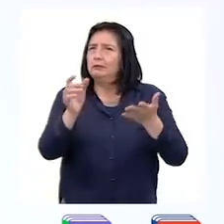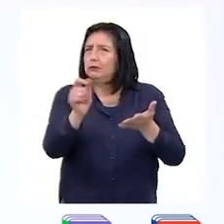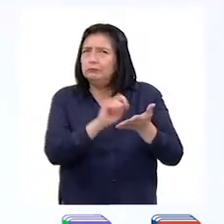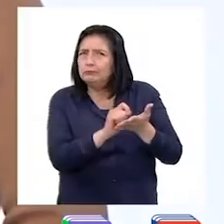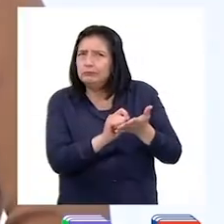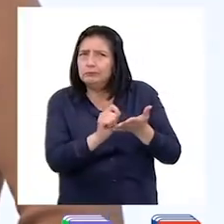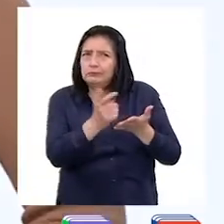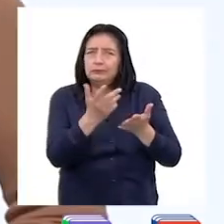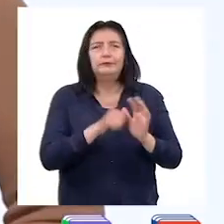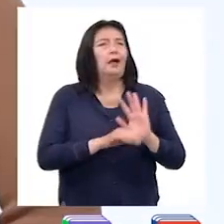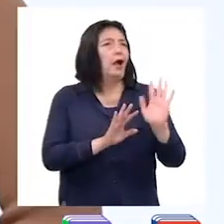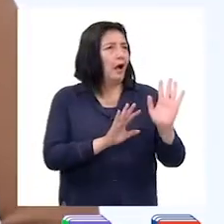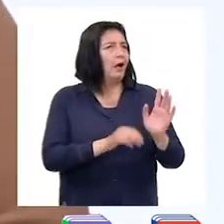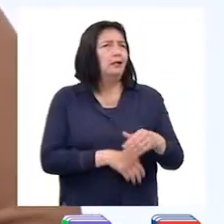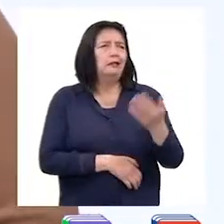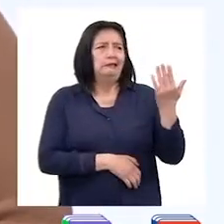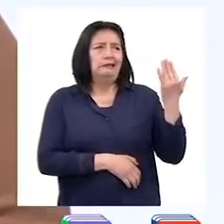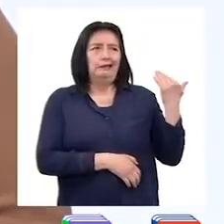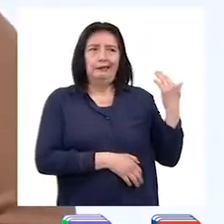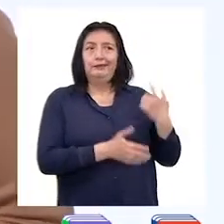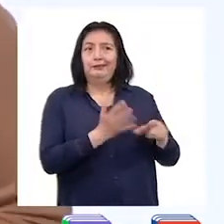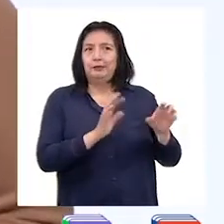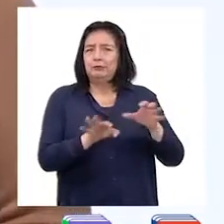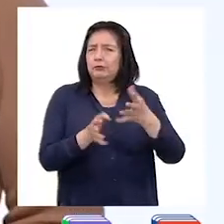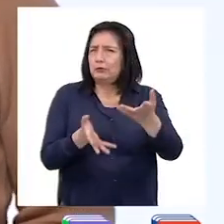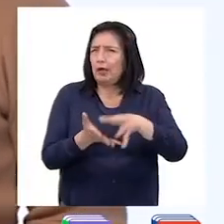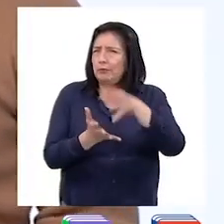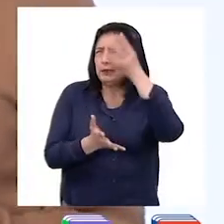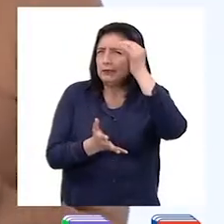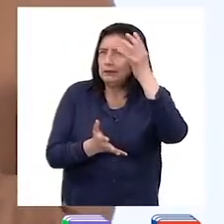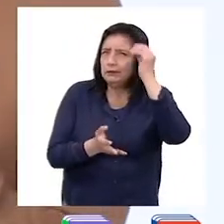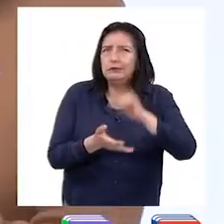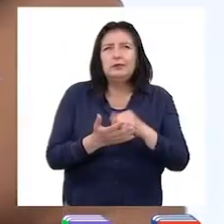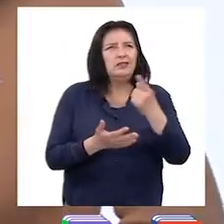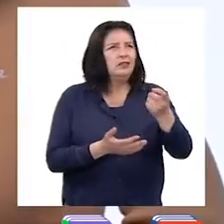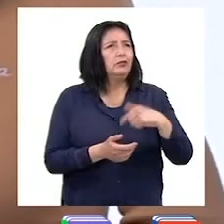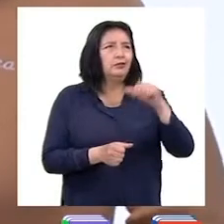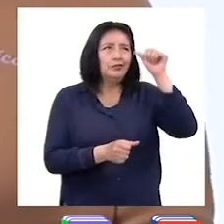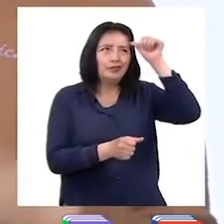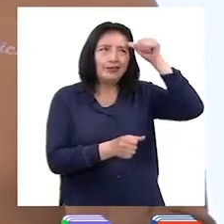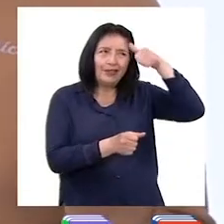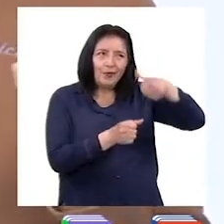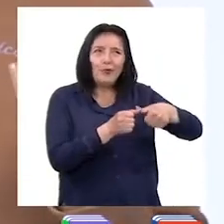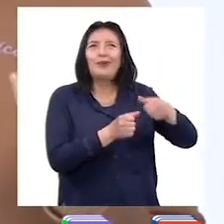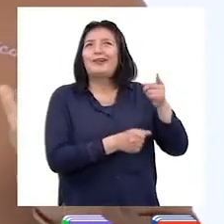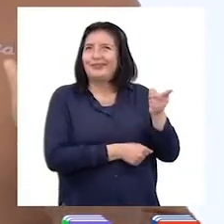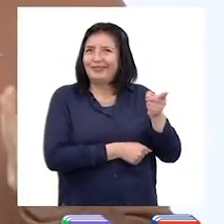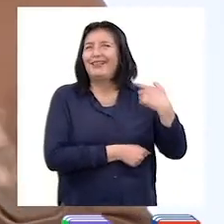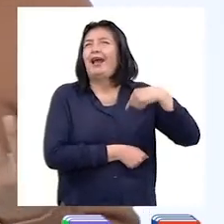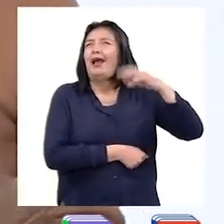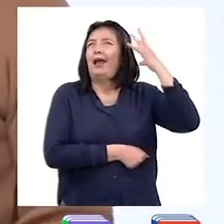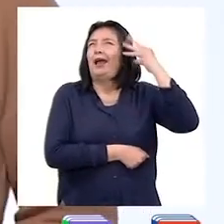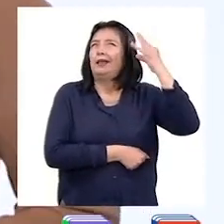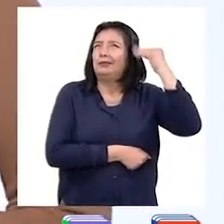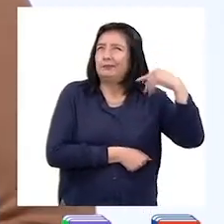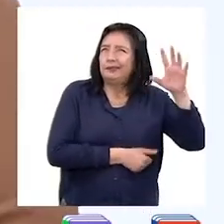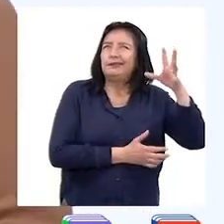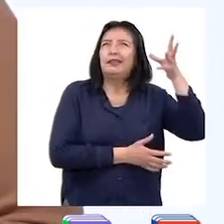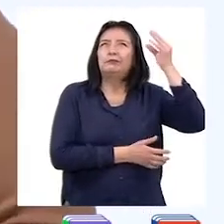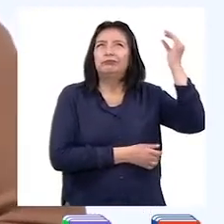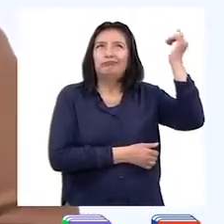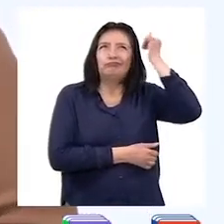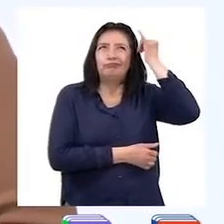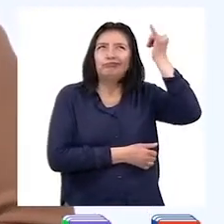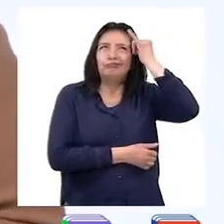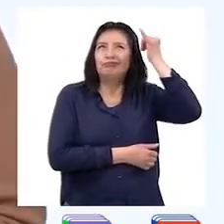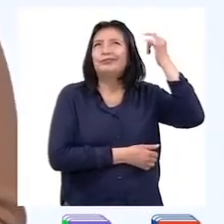sus apuntes. En nuestras últimas actividades hemos aprendido acerca de los recuerdos, esas experiencias y aprendizajes que